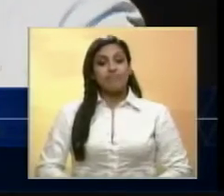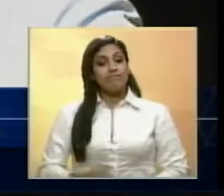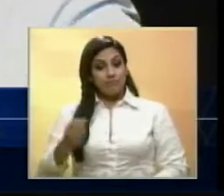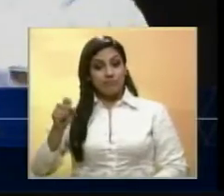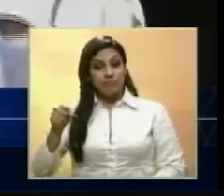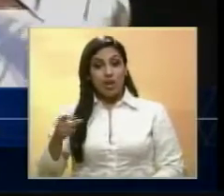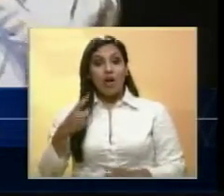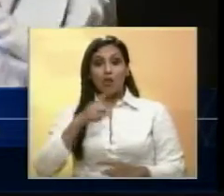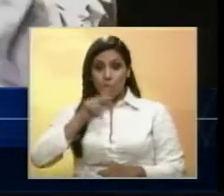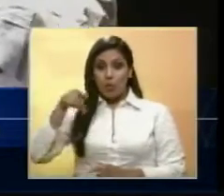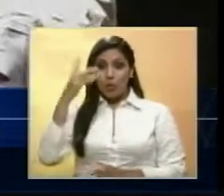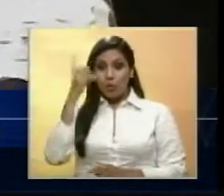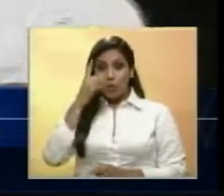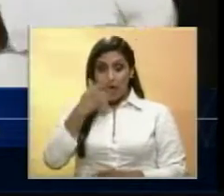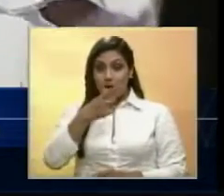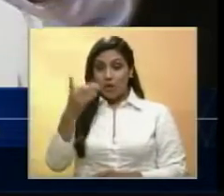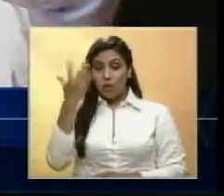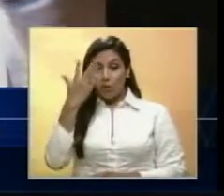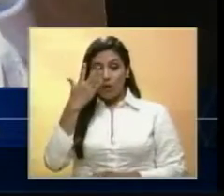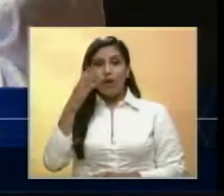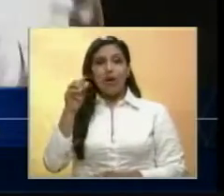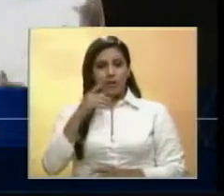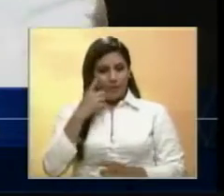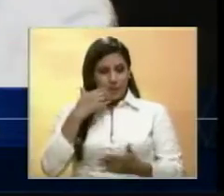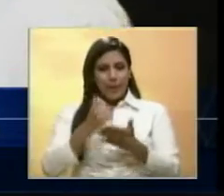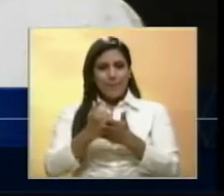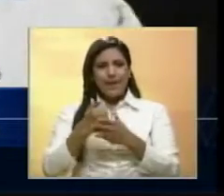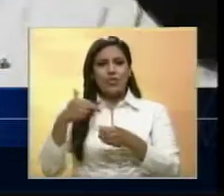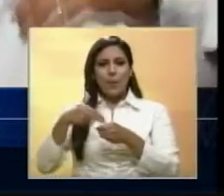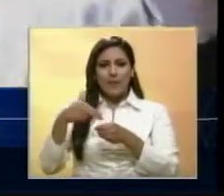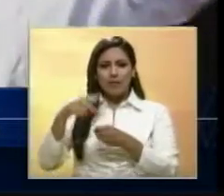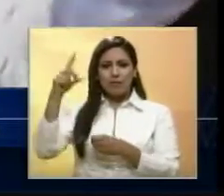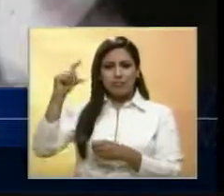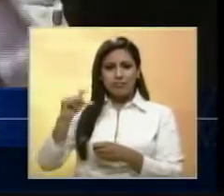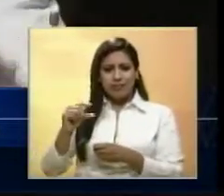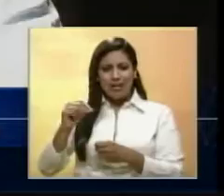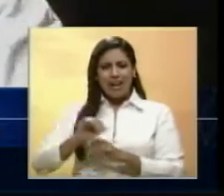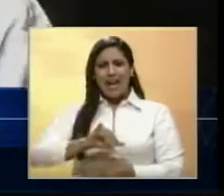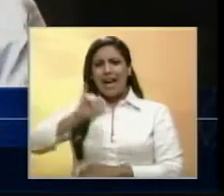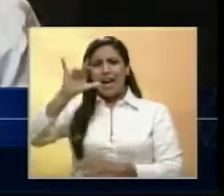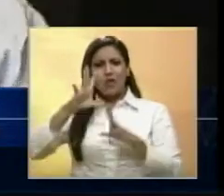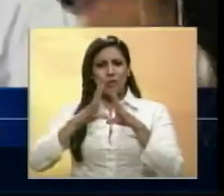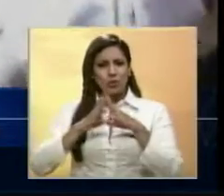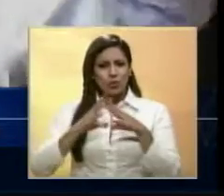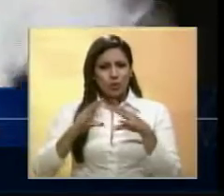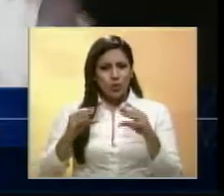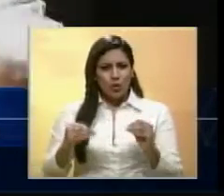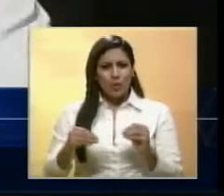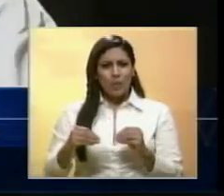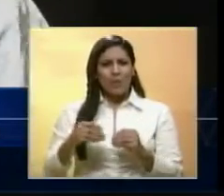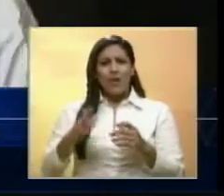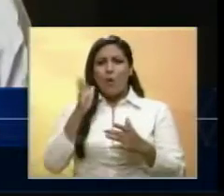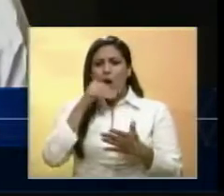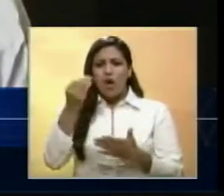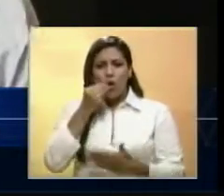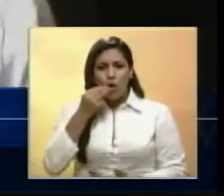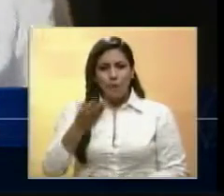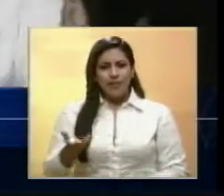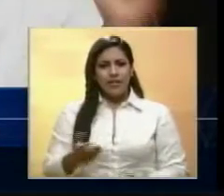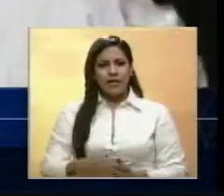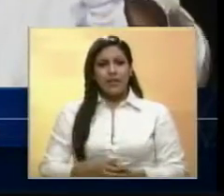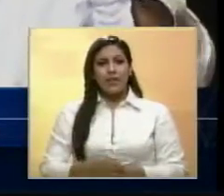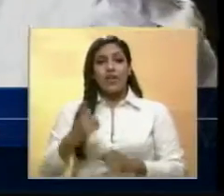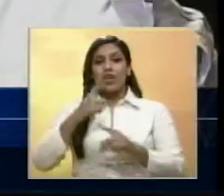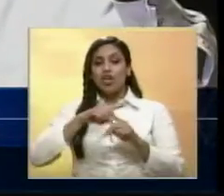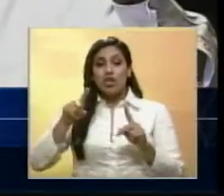¿Verdad? ¿Tienen dudas? Durante Today, precios petroleros, inflación inducida, desabastecimiento inducido,